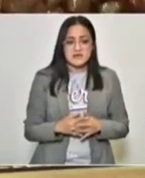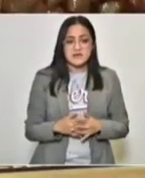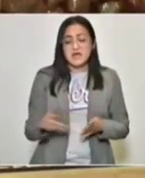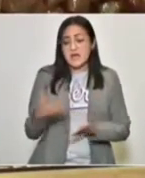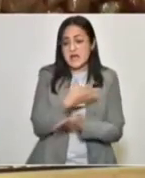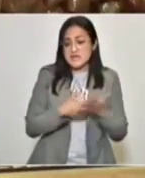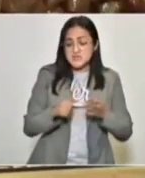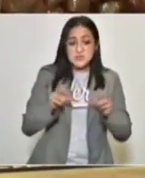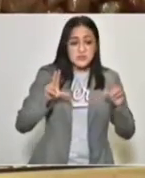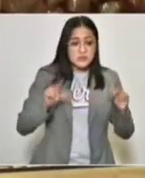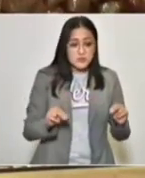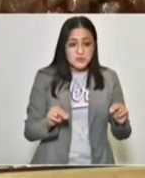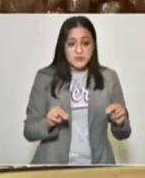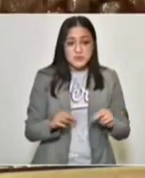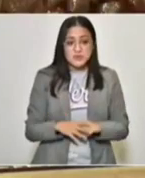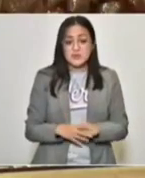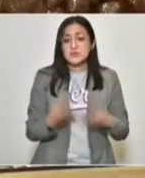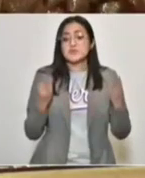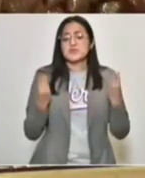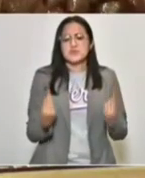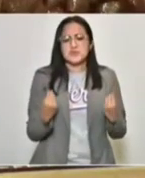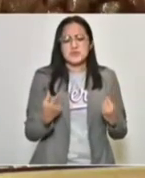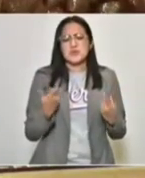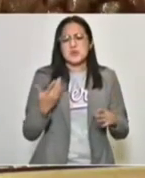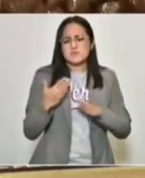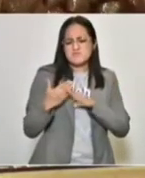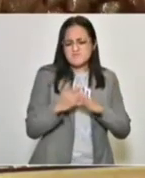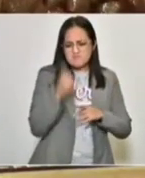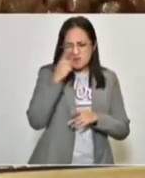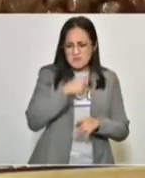austeridad, lucha contra la pobreza,